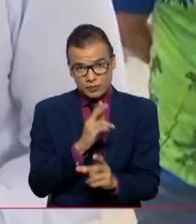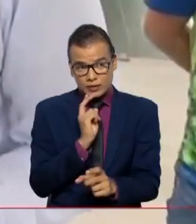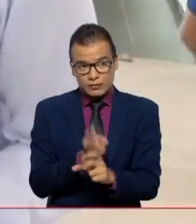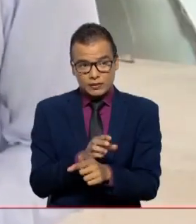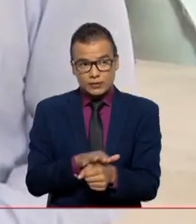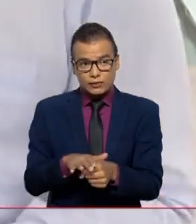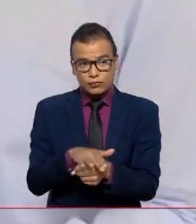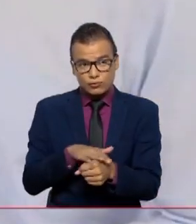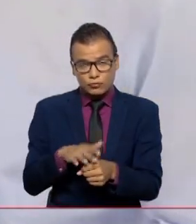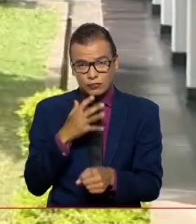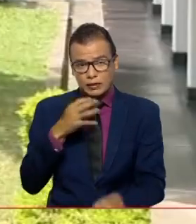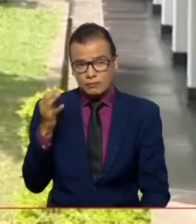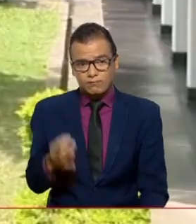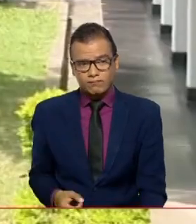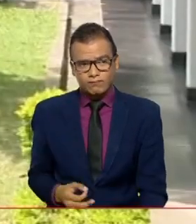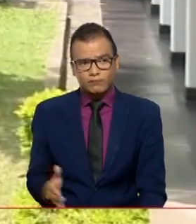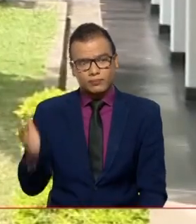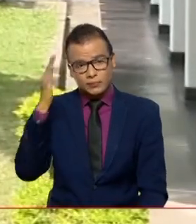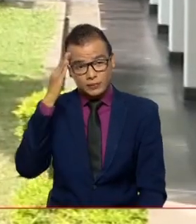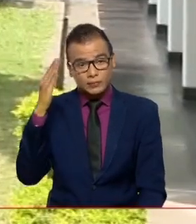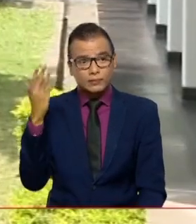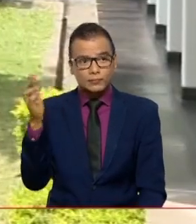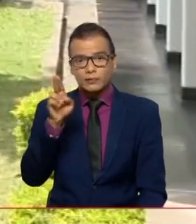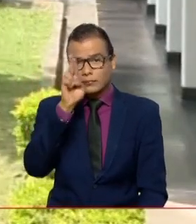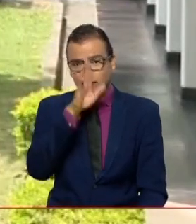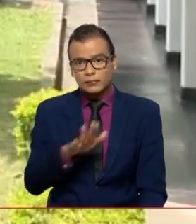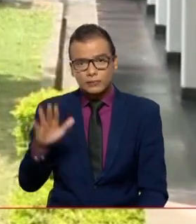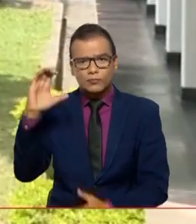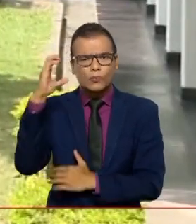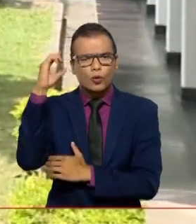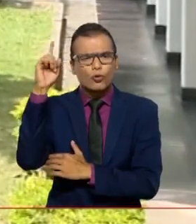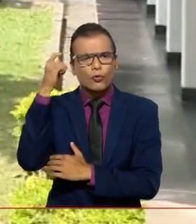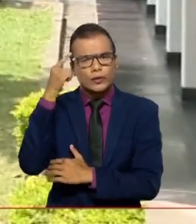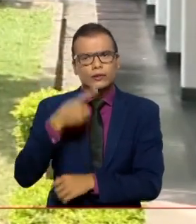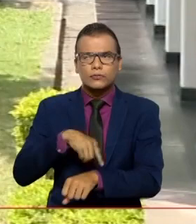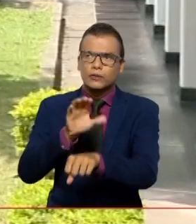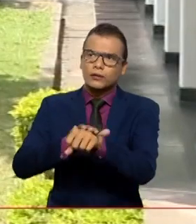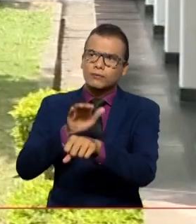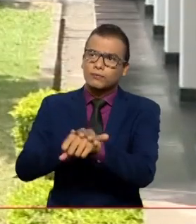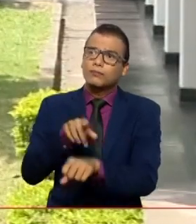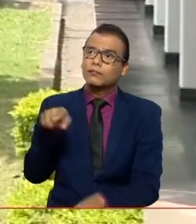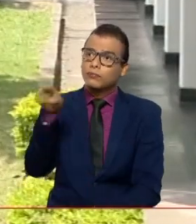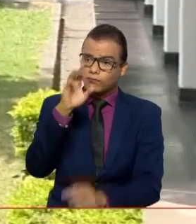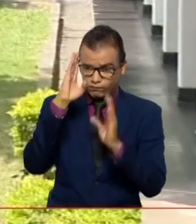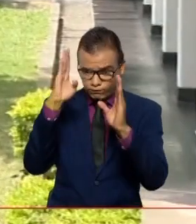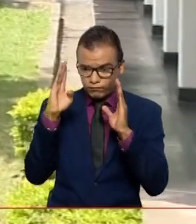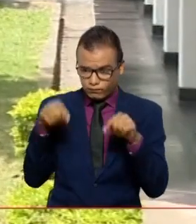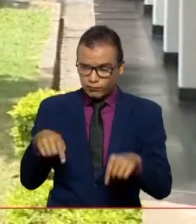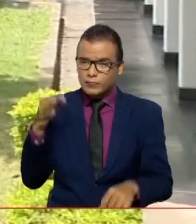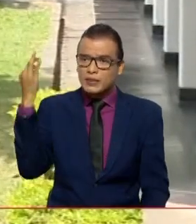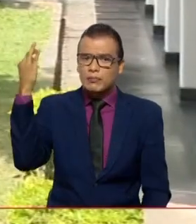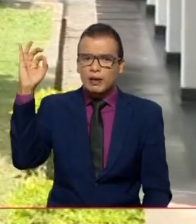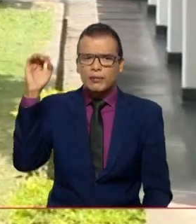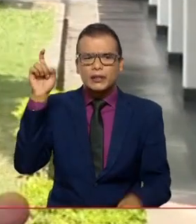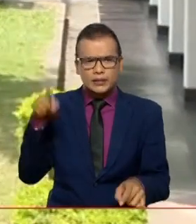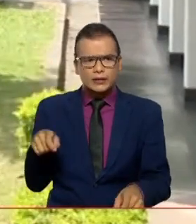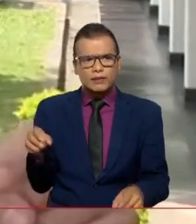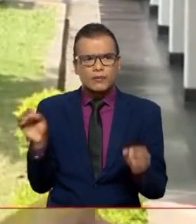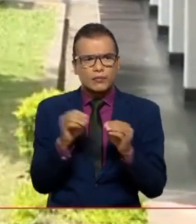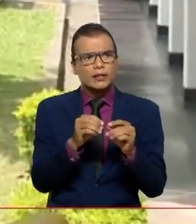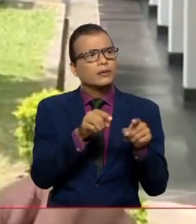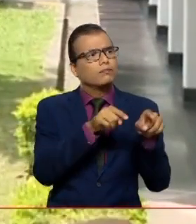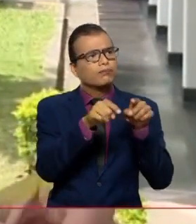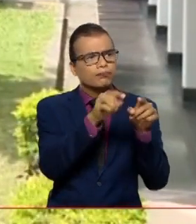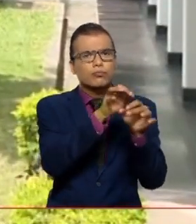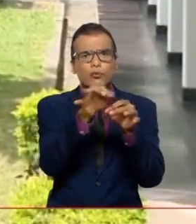Las Palmas. Ante el orden nacional, hemos pedido que se le dé la importancia a Palmira y en particular a las ciudades intermedias, porque si ves